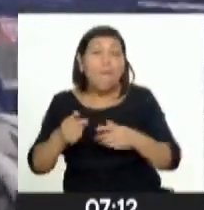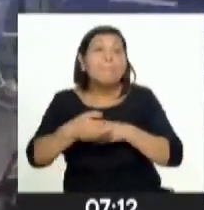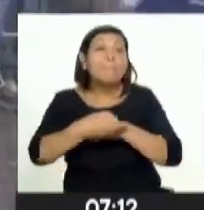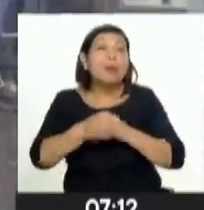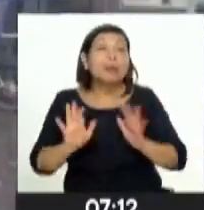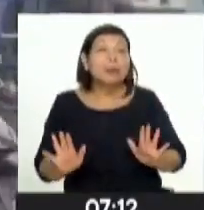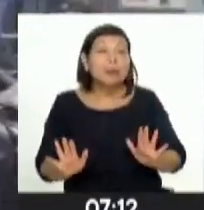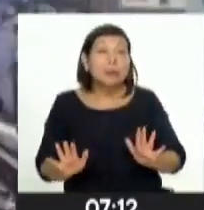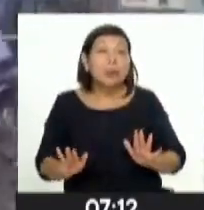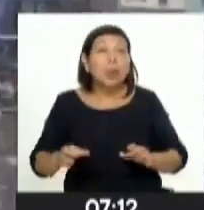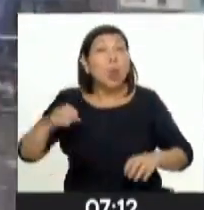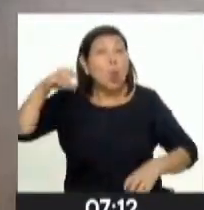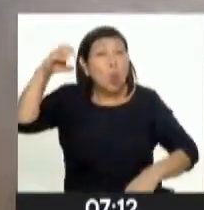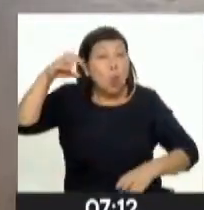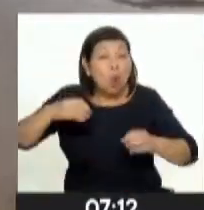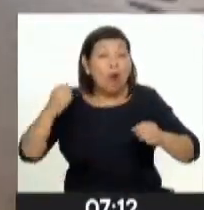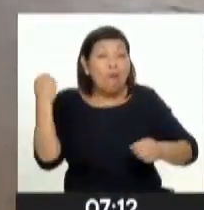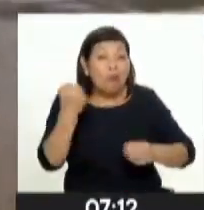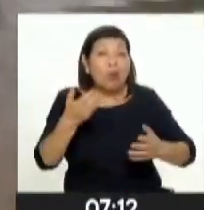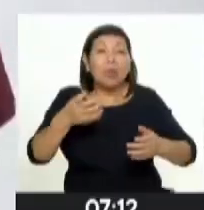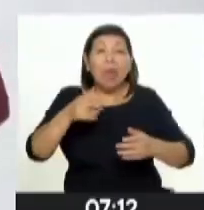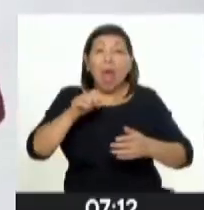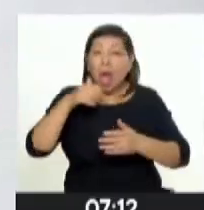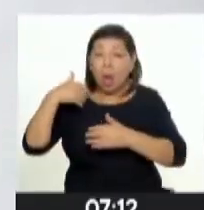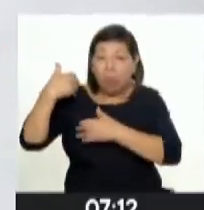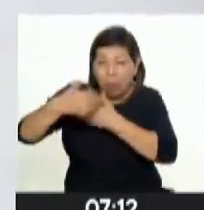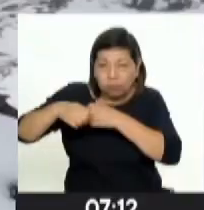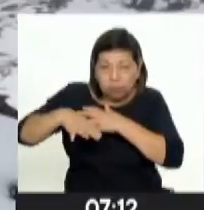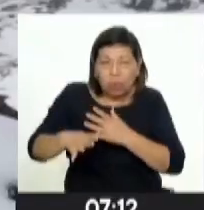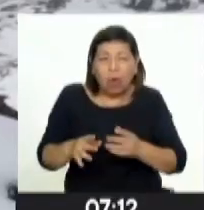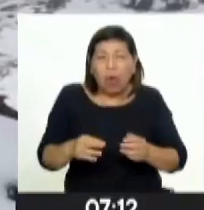Estamos hablando de lluvias intensas, huaicos, friaje, heladas, entre otros.